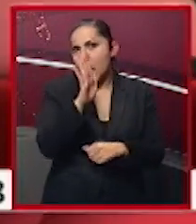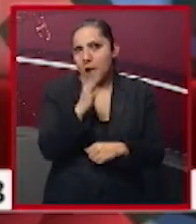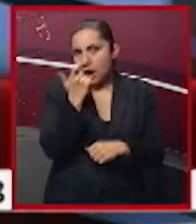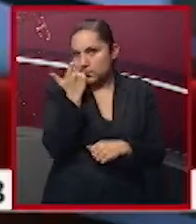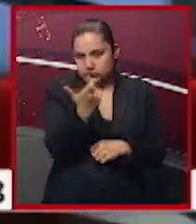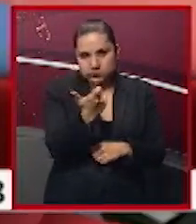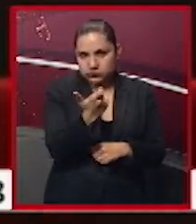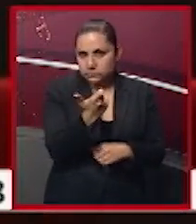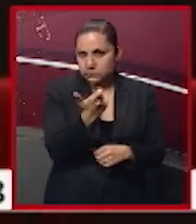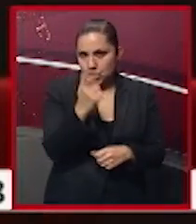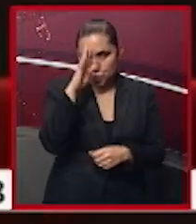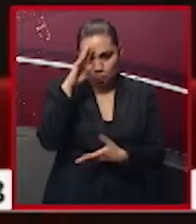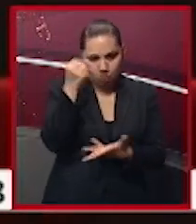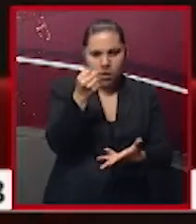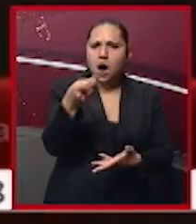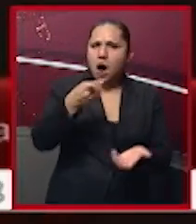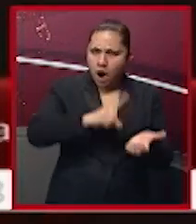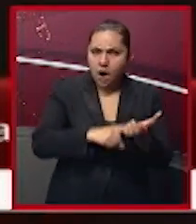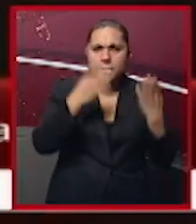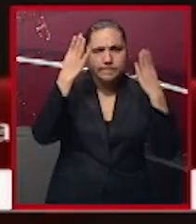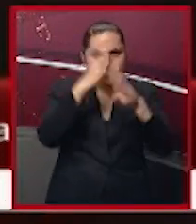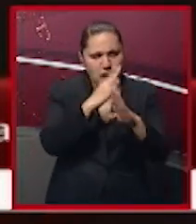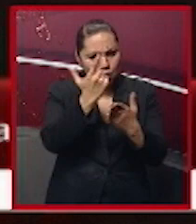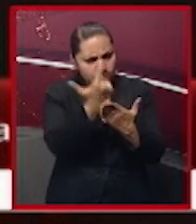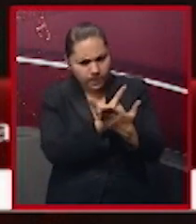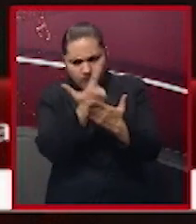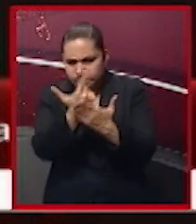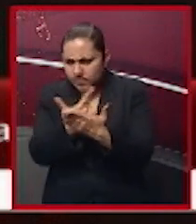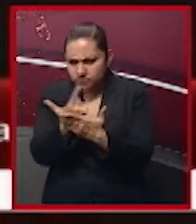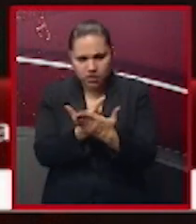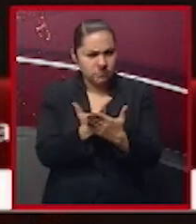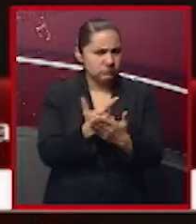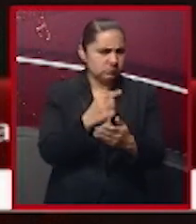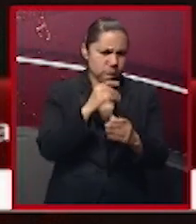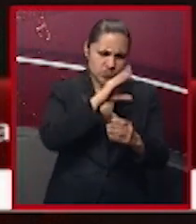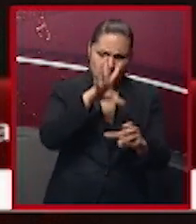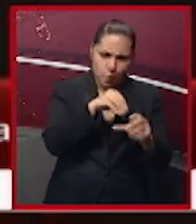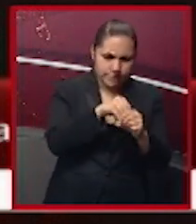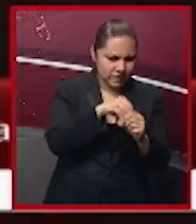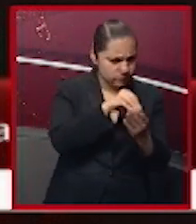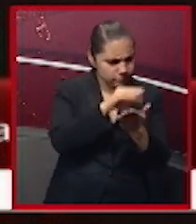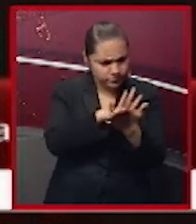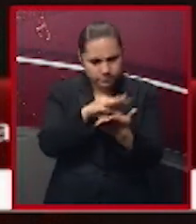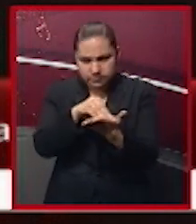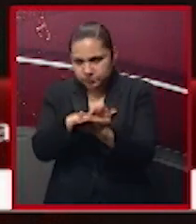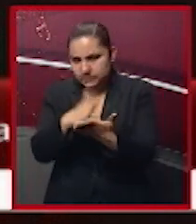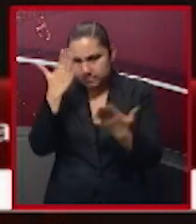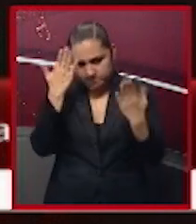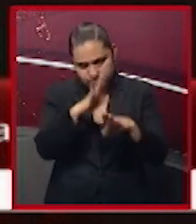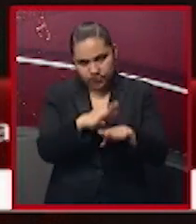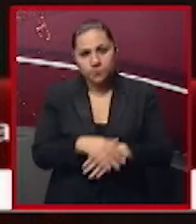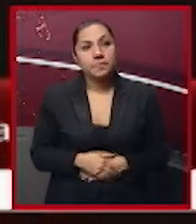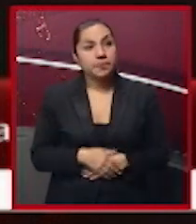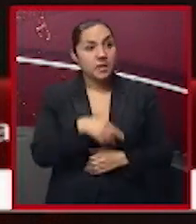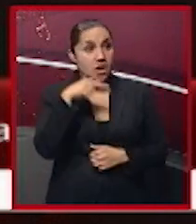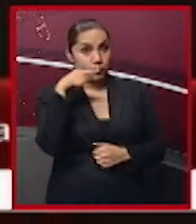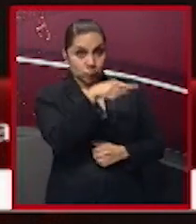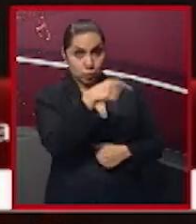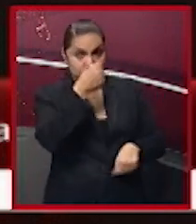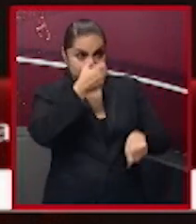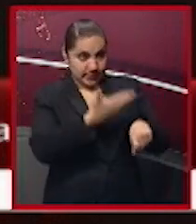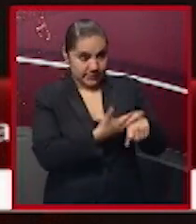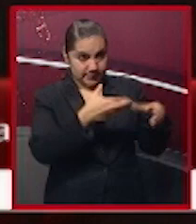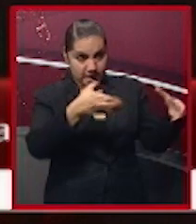bancarizados. Daremos seguimiento a los actos de corrupción en la Secretaría a su cargo, a